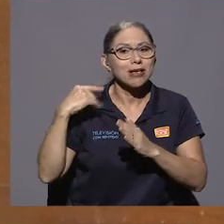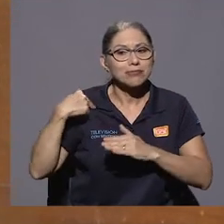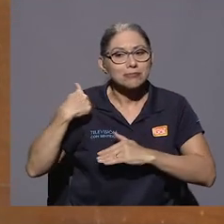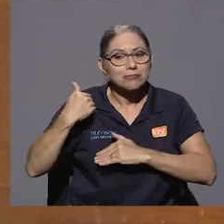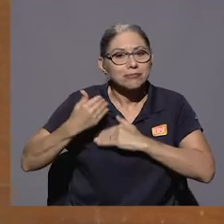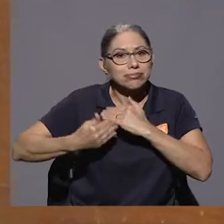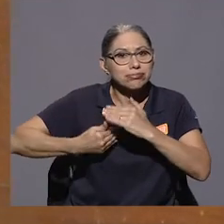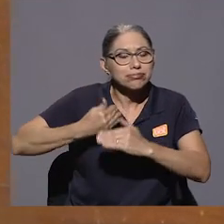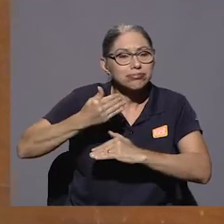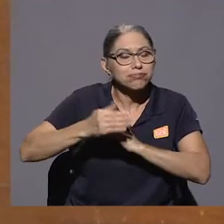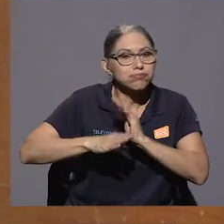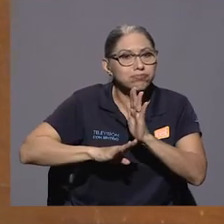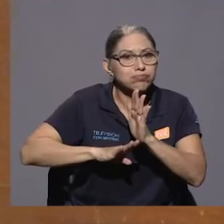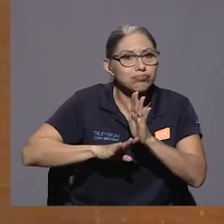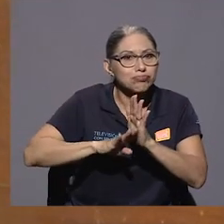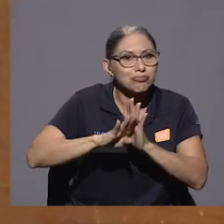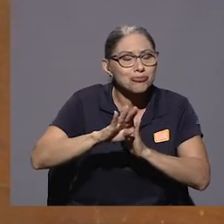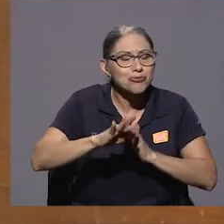me sentí